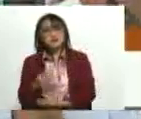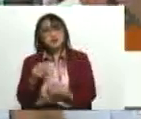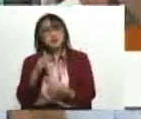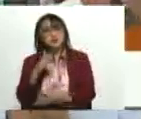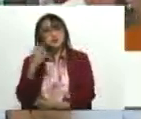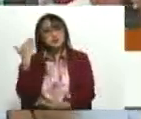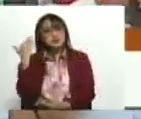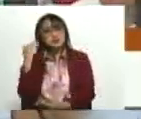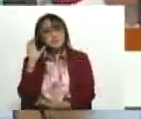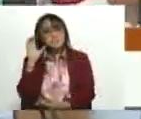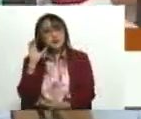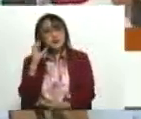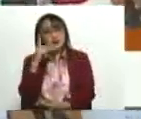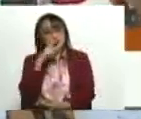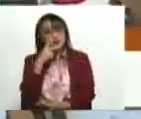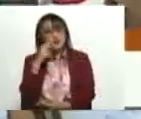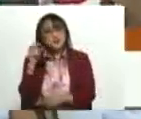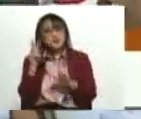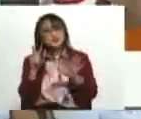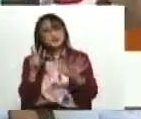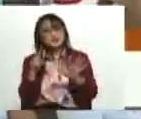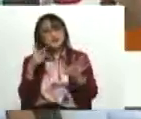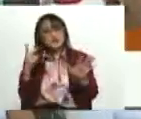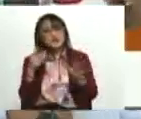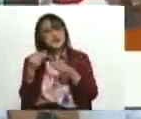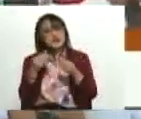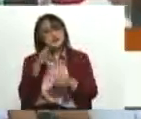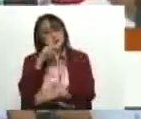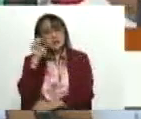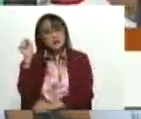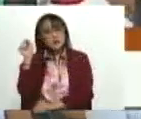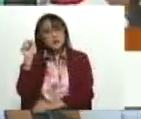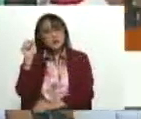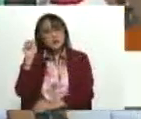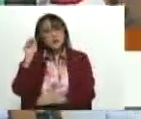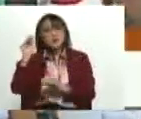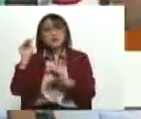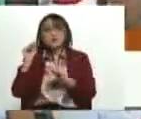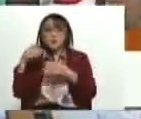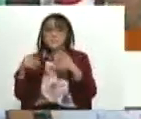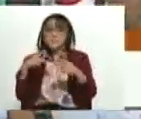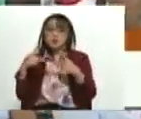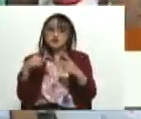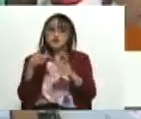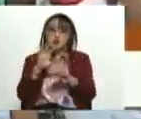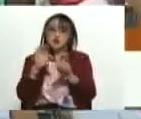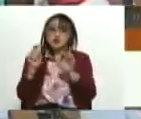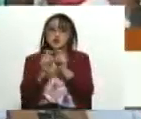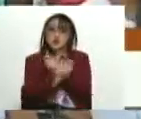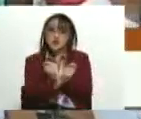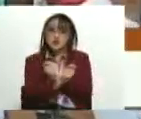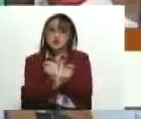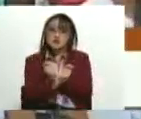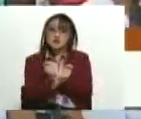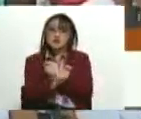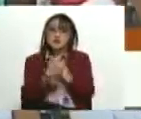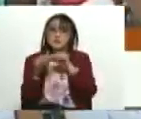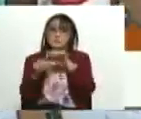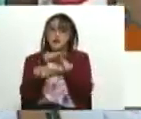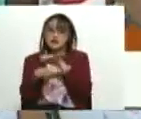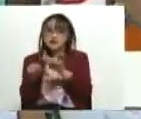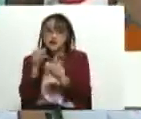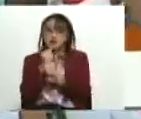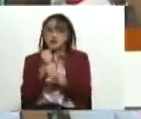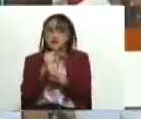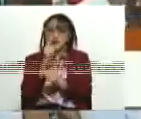país en el año 2017? ¿Y qué hizo Nicolás Maduro? Llamó a un proceso constituyente. ¿Con quién? En una marcha de los trabajadores